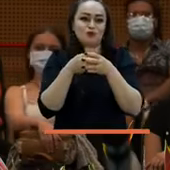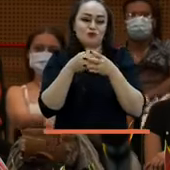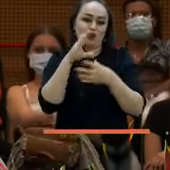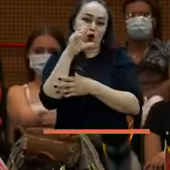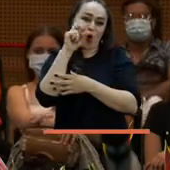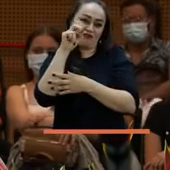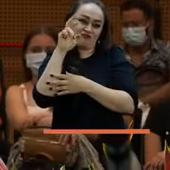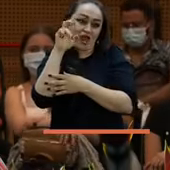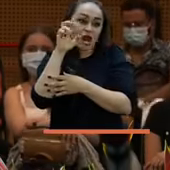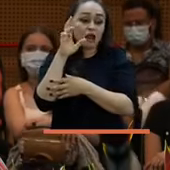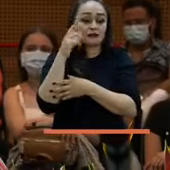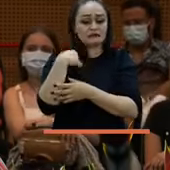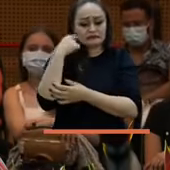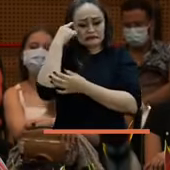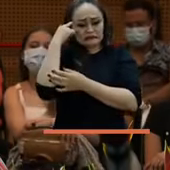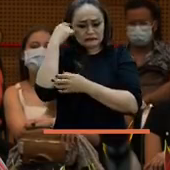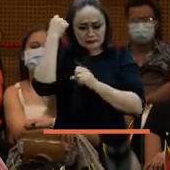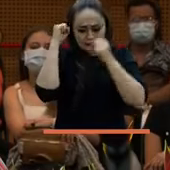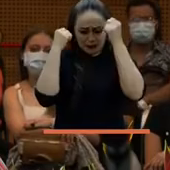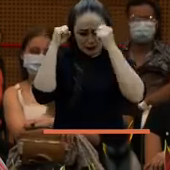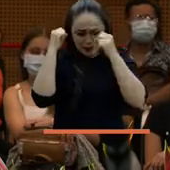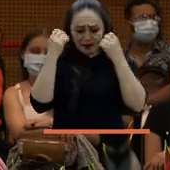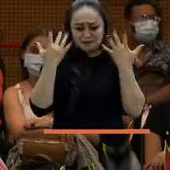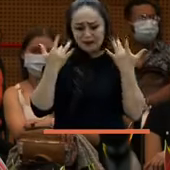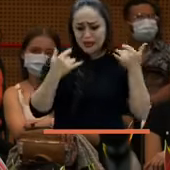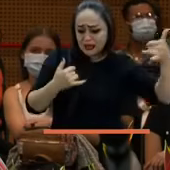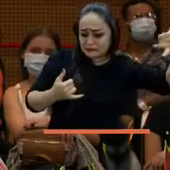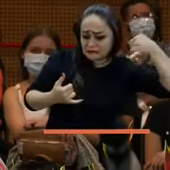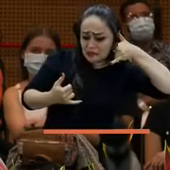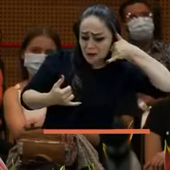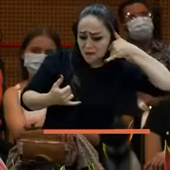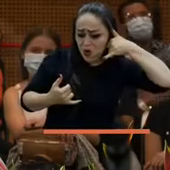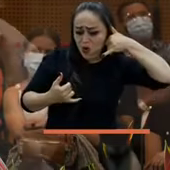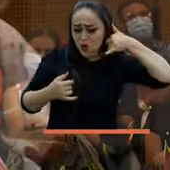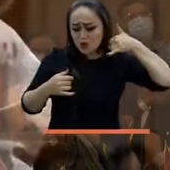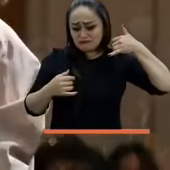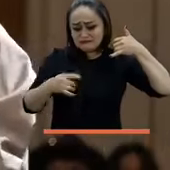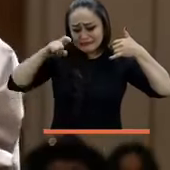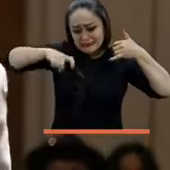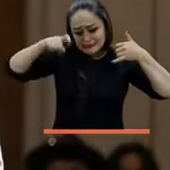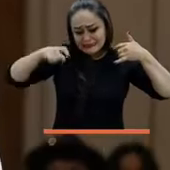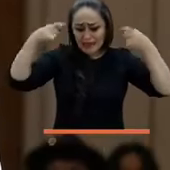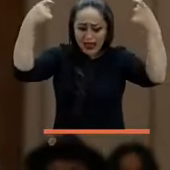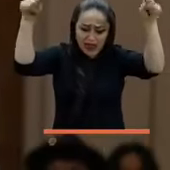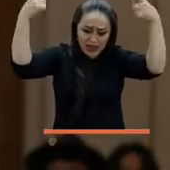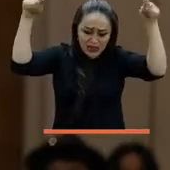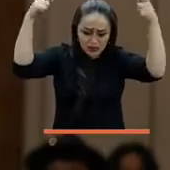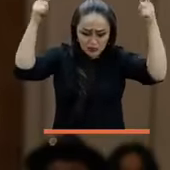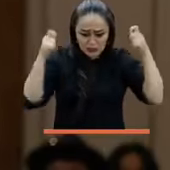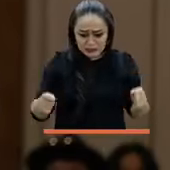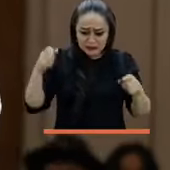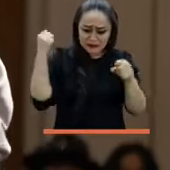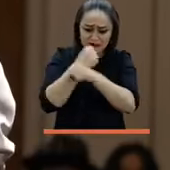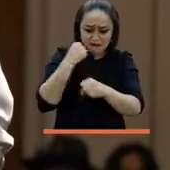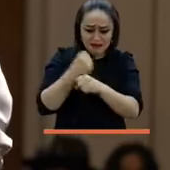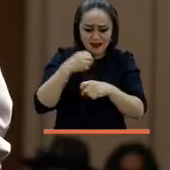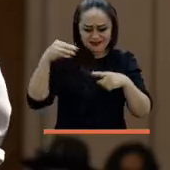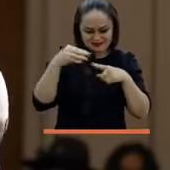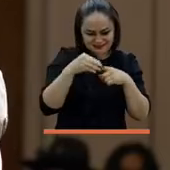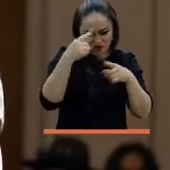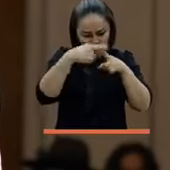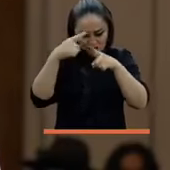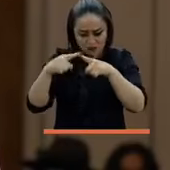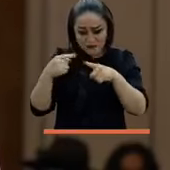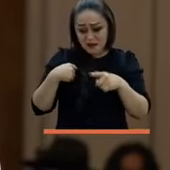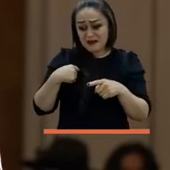aquí así no espérame que es que la nana me está diciendo que la cartulina tu esposo no es que le está trabajando y es como